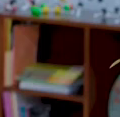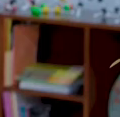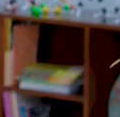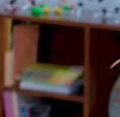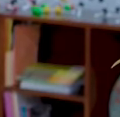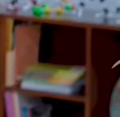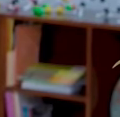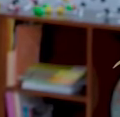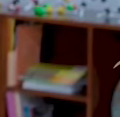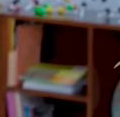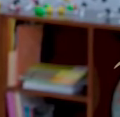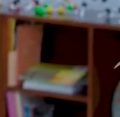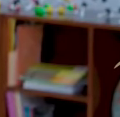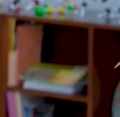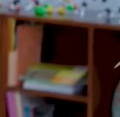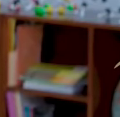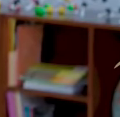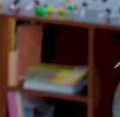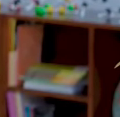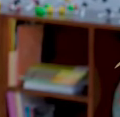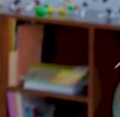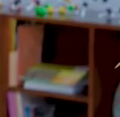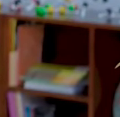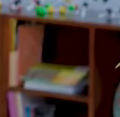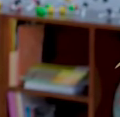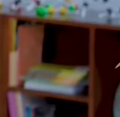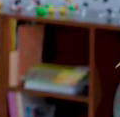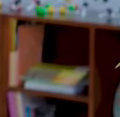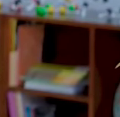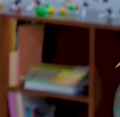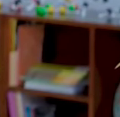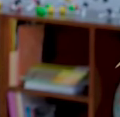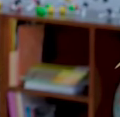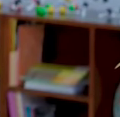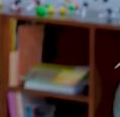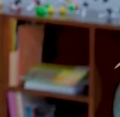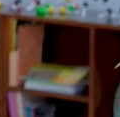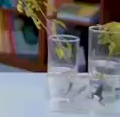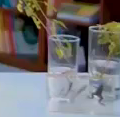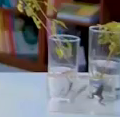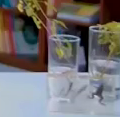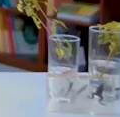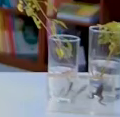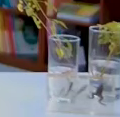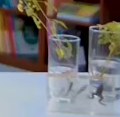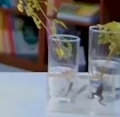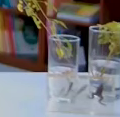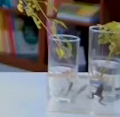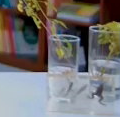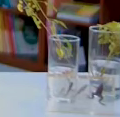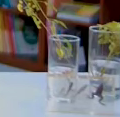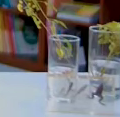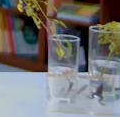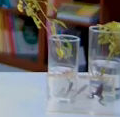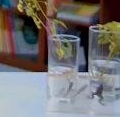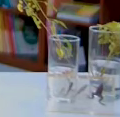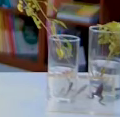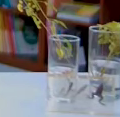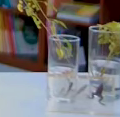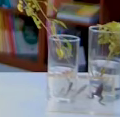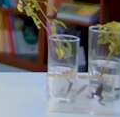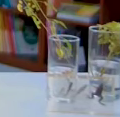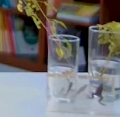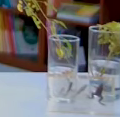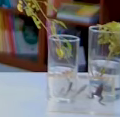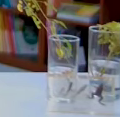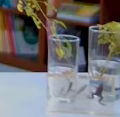de la estructura y de la función, sino que vamos a ir un poco más allá. Para que empecemos a entrar en materia, les voy a